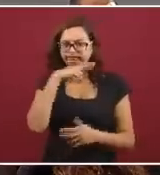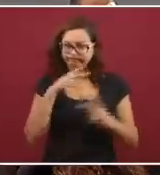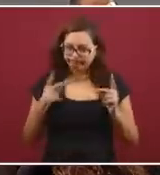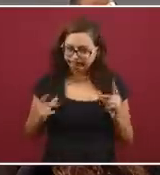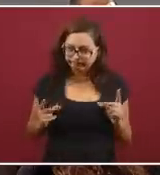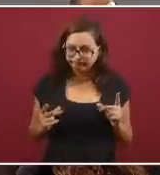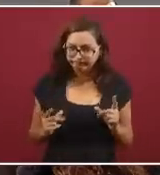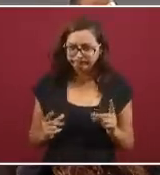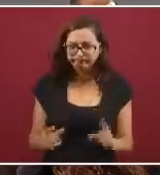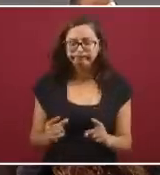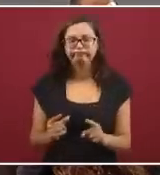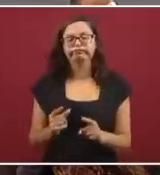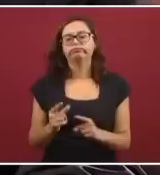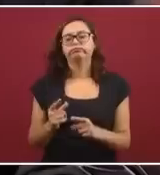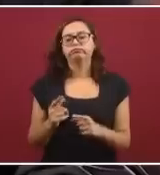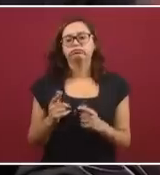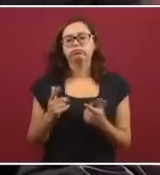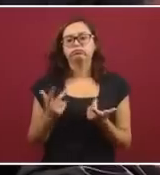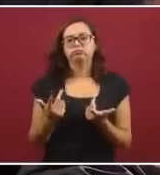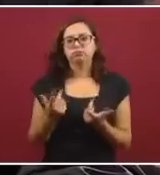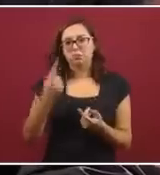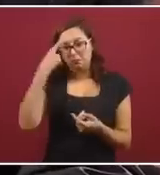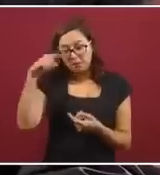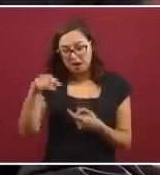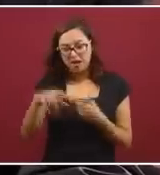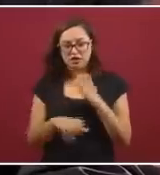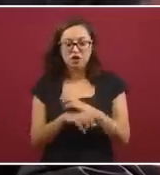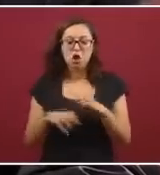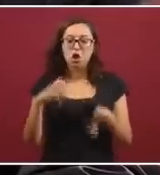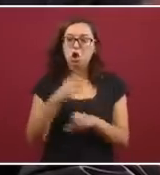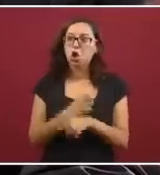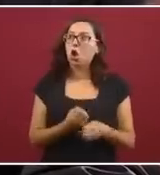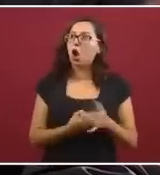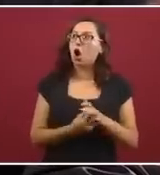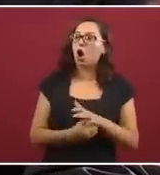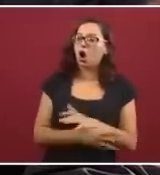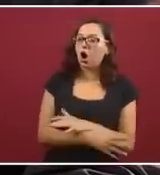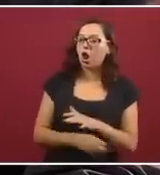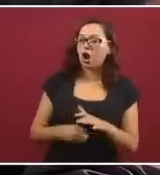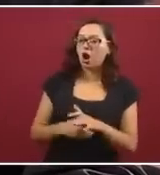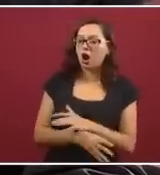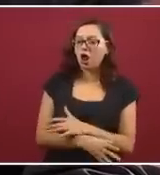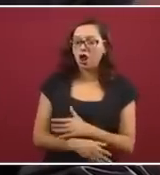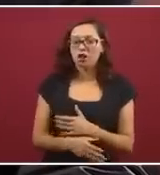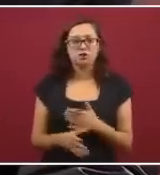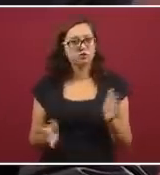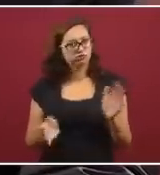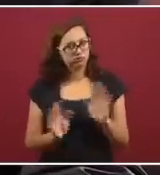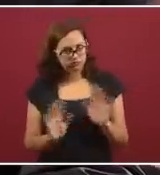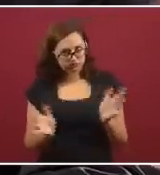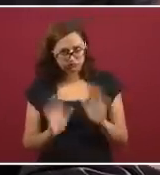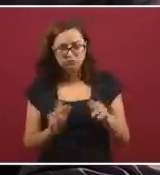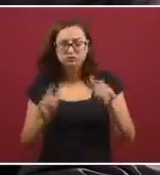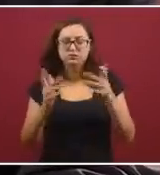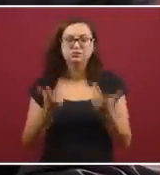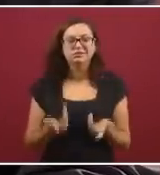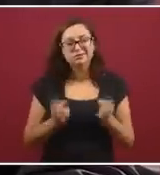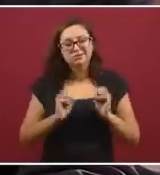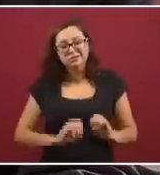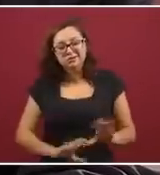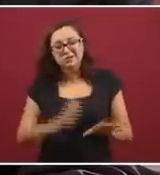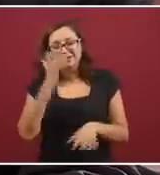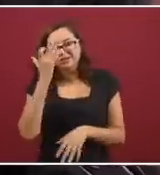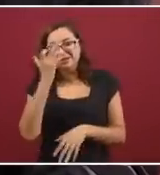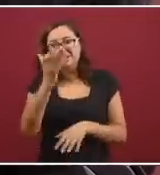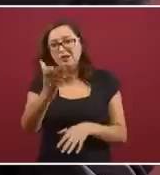para que no se pierdan las cosas este para que nos echen a perder